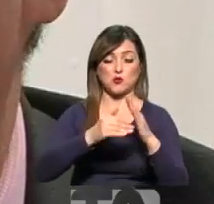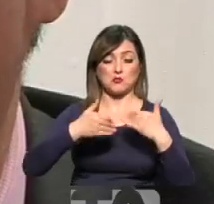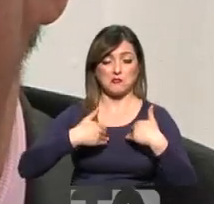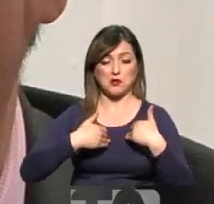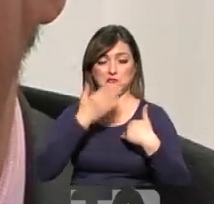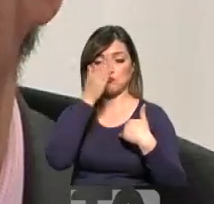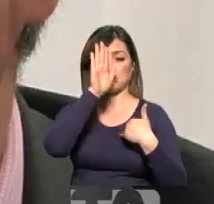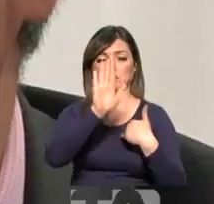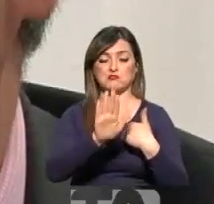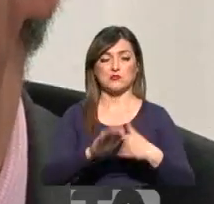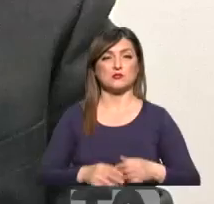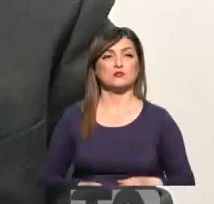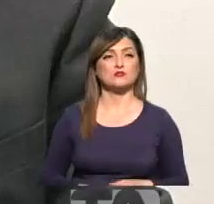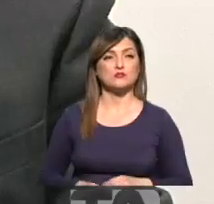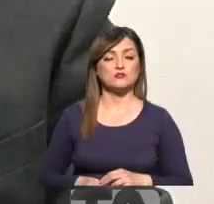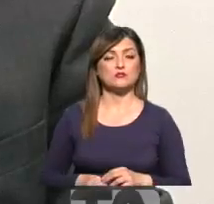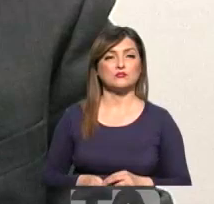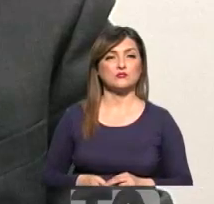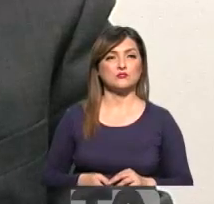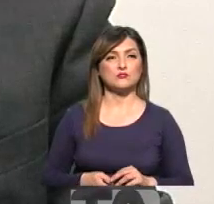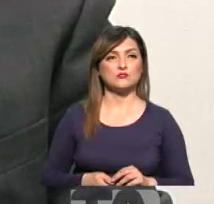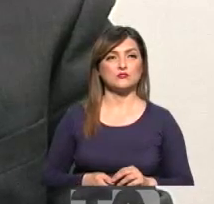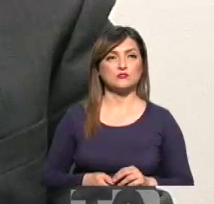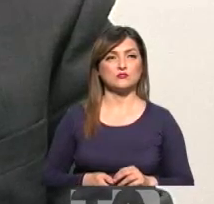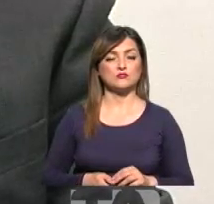puedan presentarle en su contra. Estoy claro